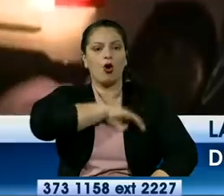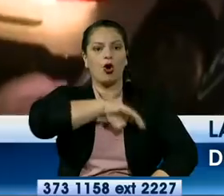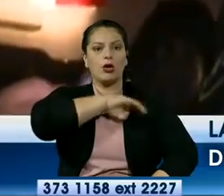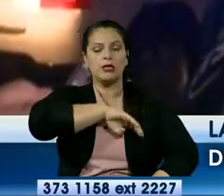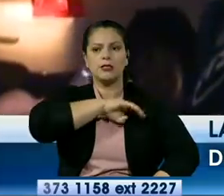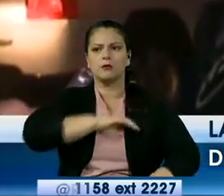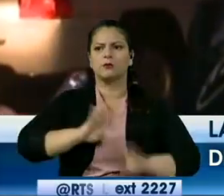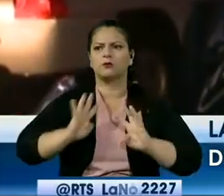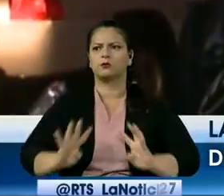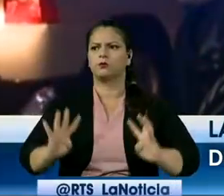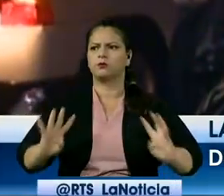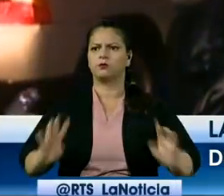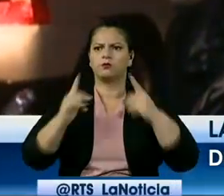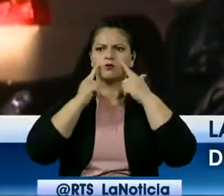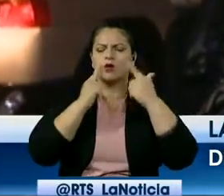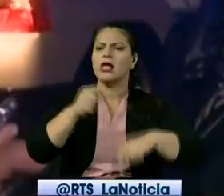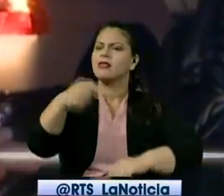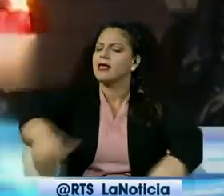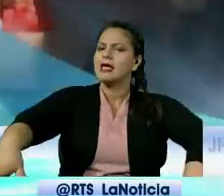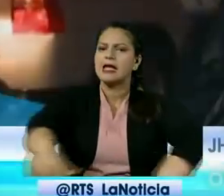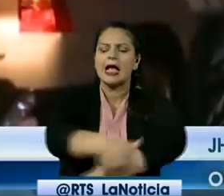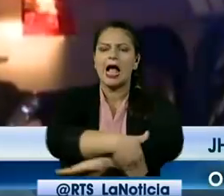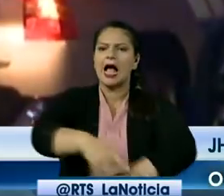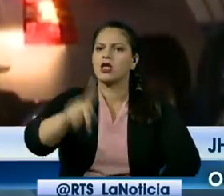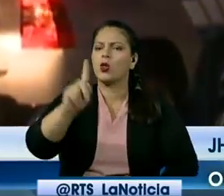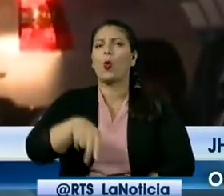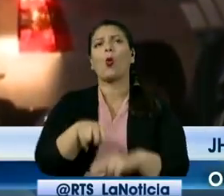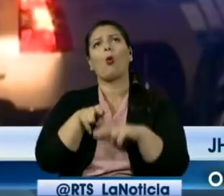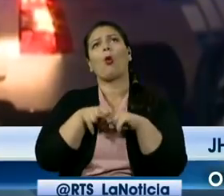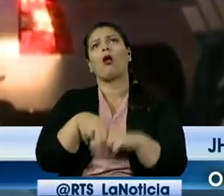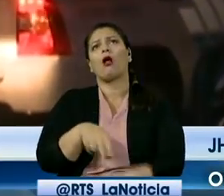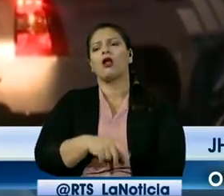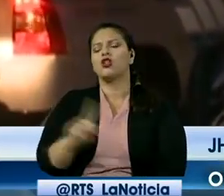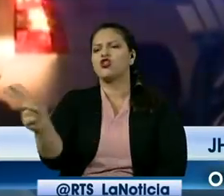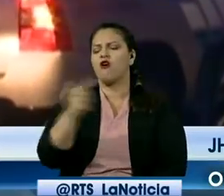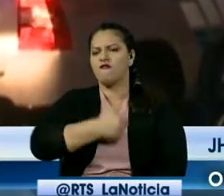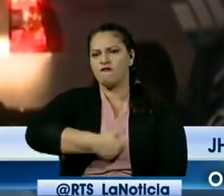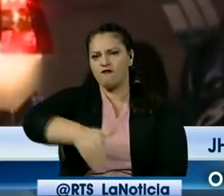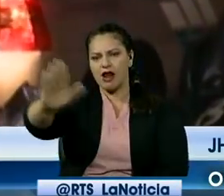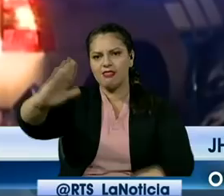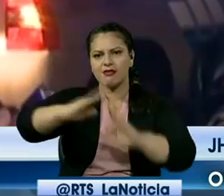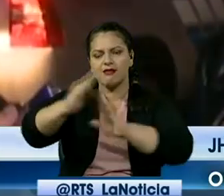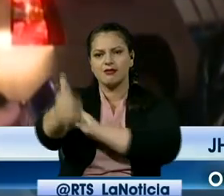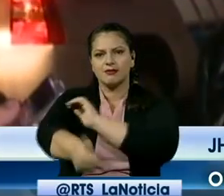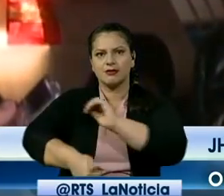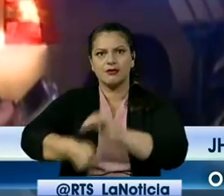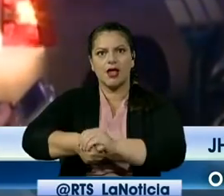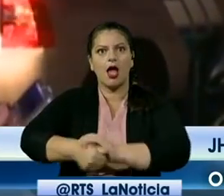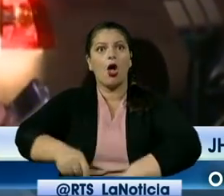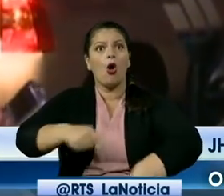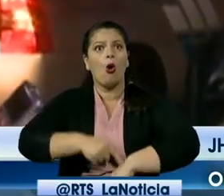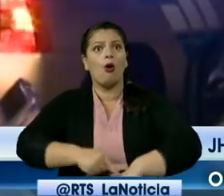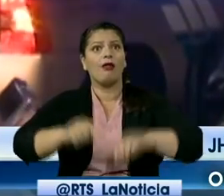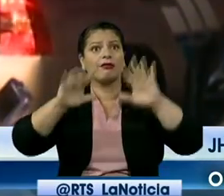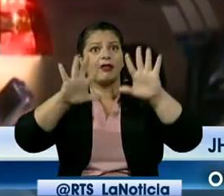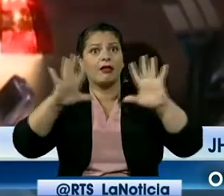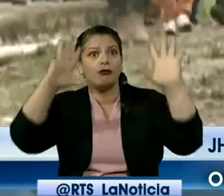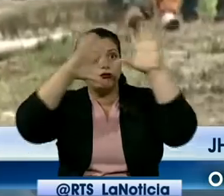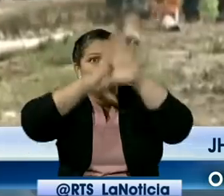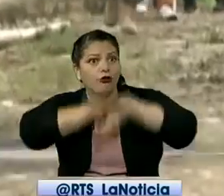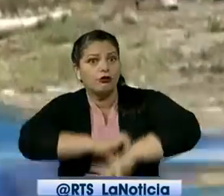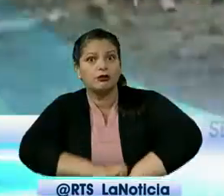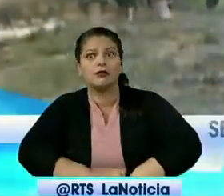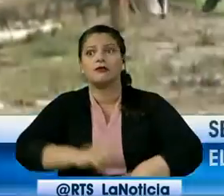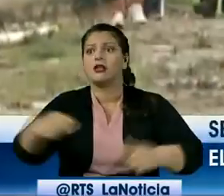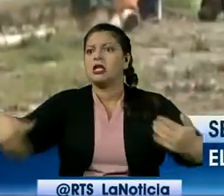ninguna persona puede estar a partir de las 22 horas en las calles, ni libando ni transitando. Es